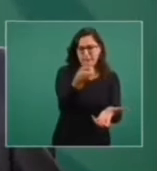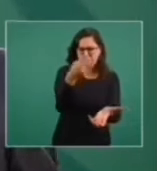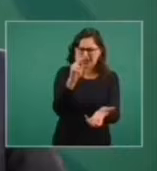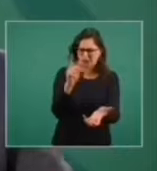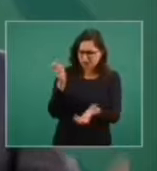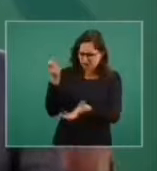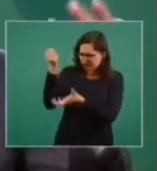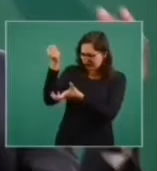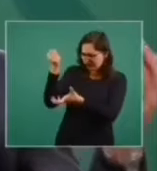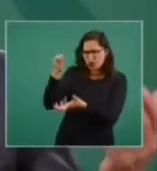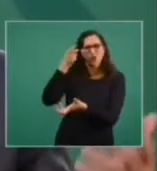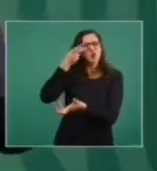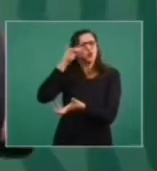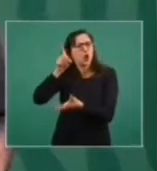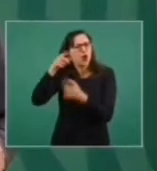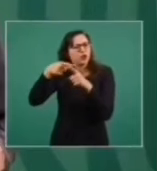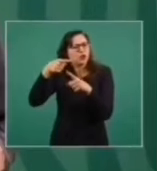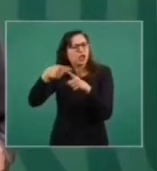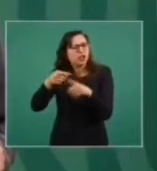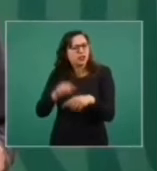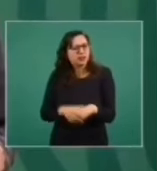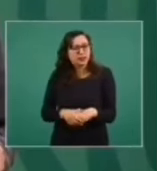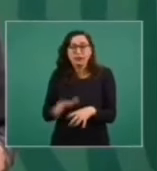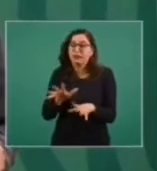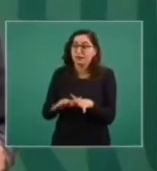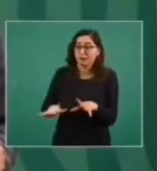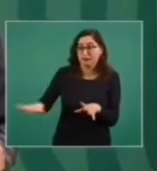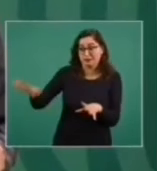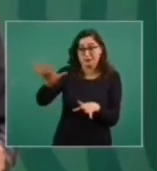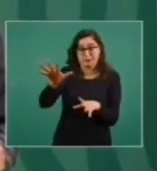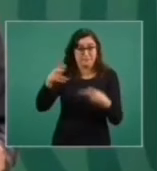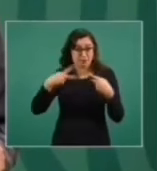para sacar adelante una empresa, pero